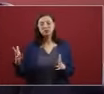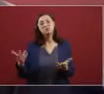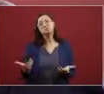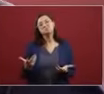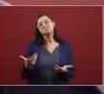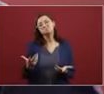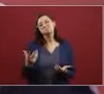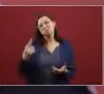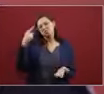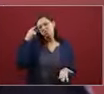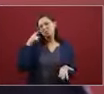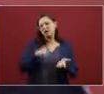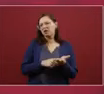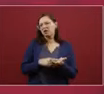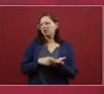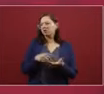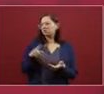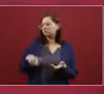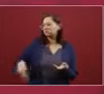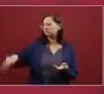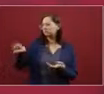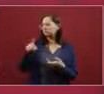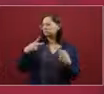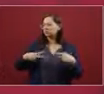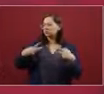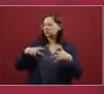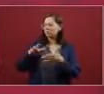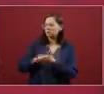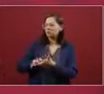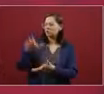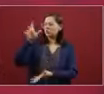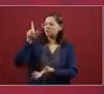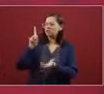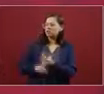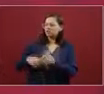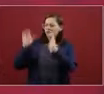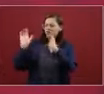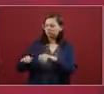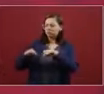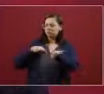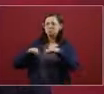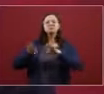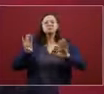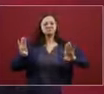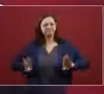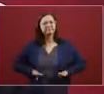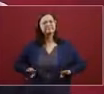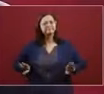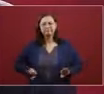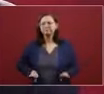elaboran en este gobierno tienen ese distintivo.